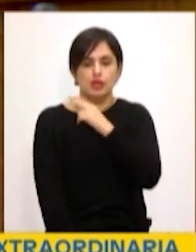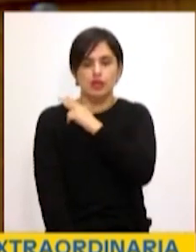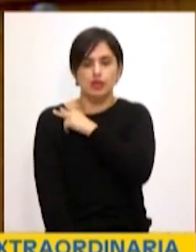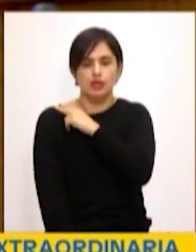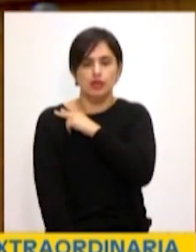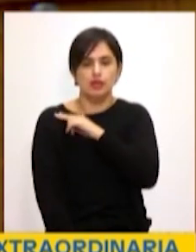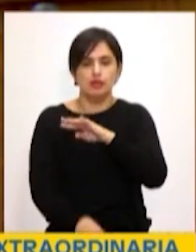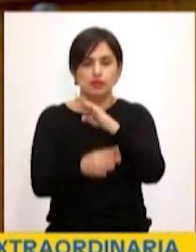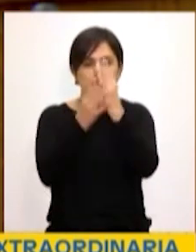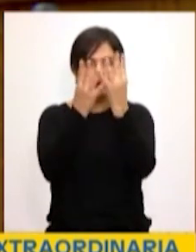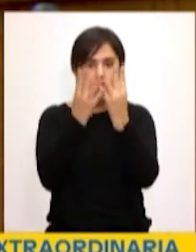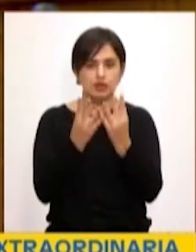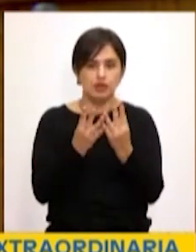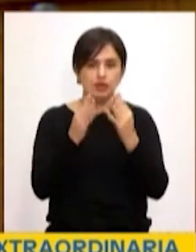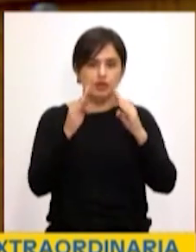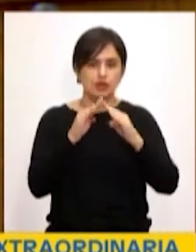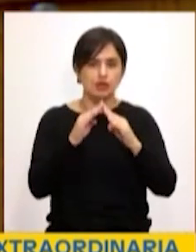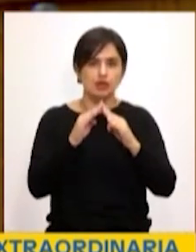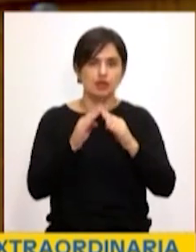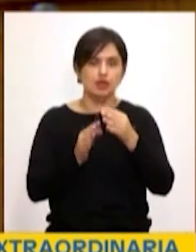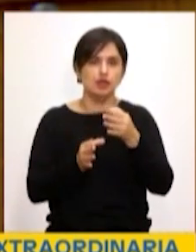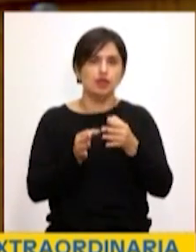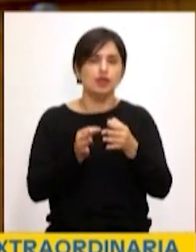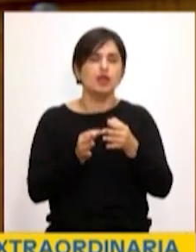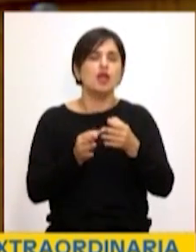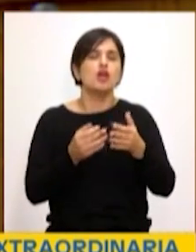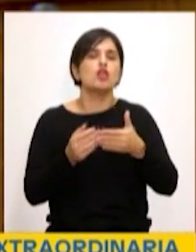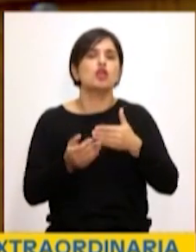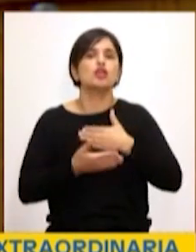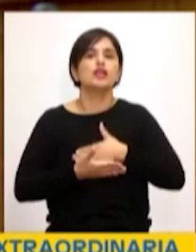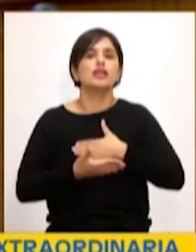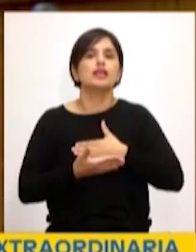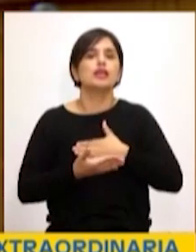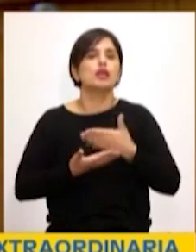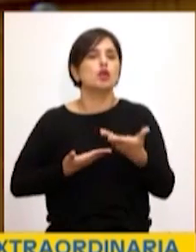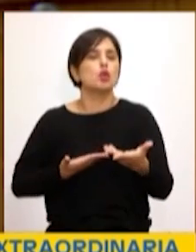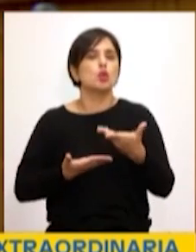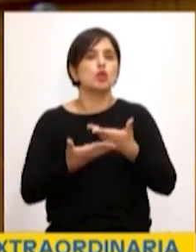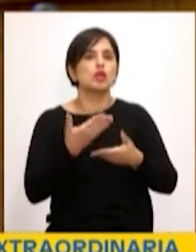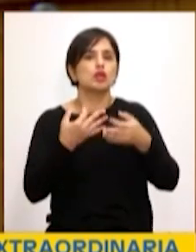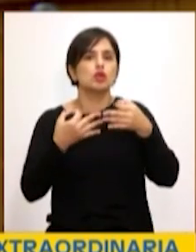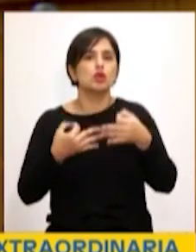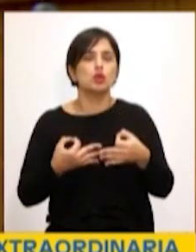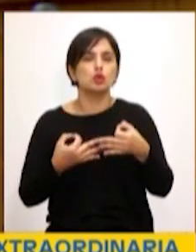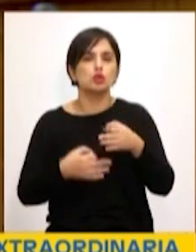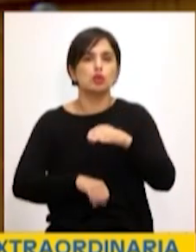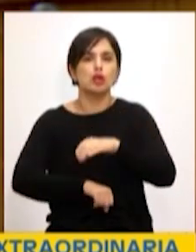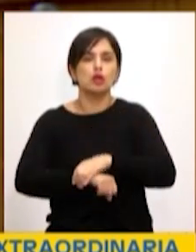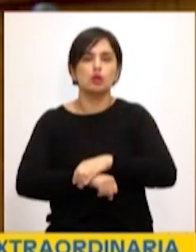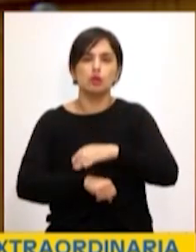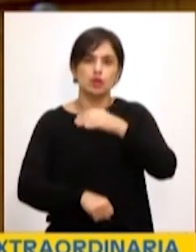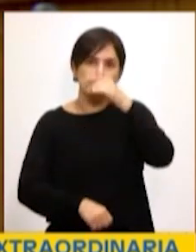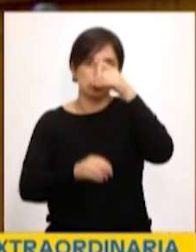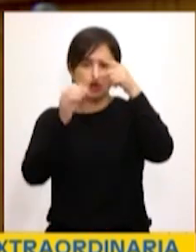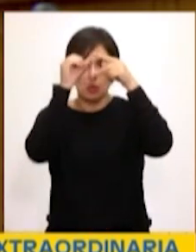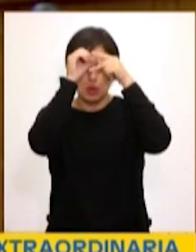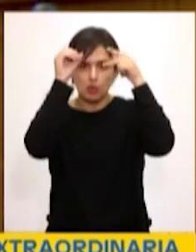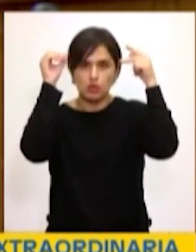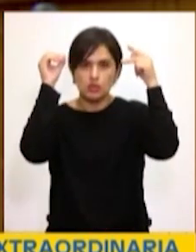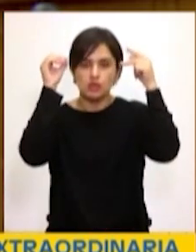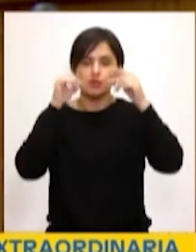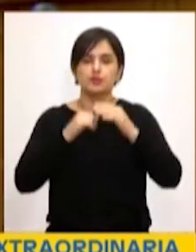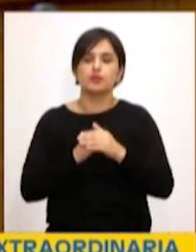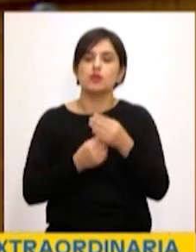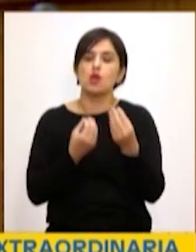del sector donde reclama un trato justo para los presos políticos mapuches como señalaré yo en ese contexto